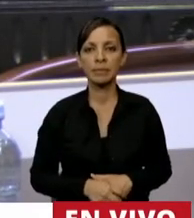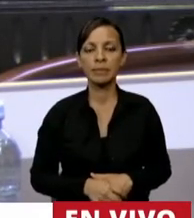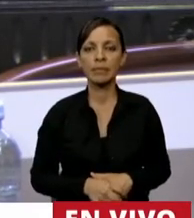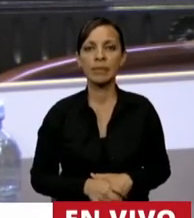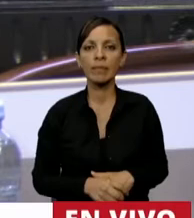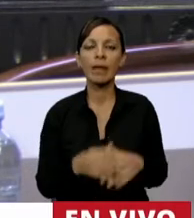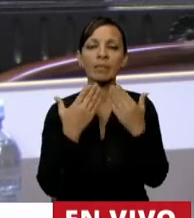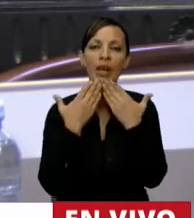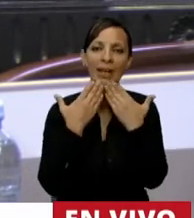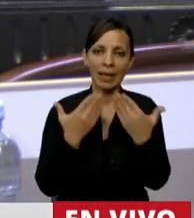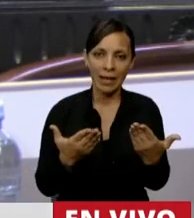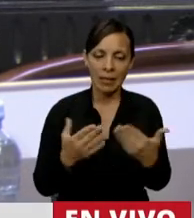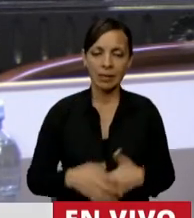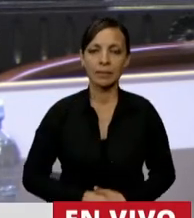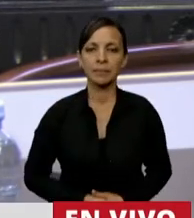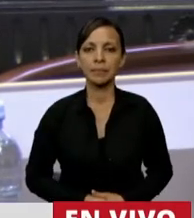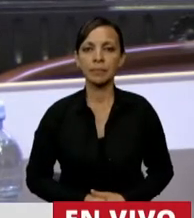Gracias, Presidente.